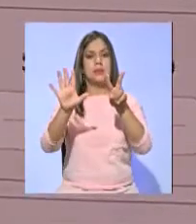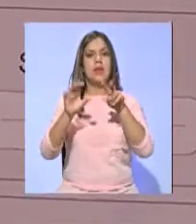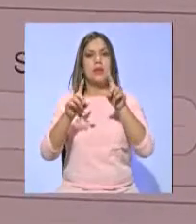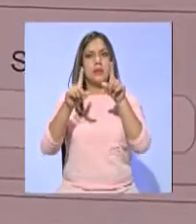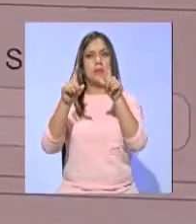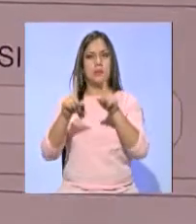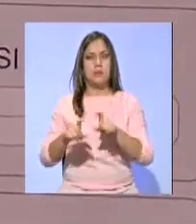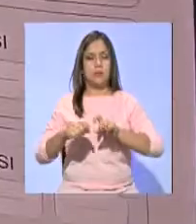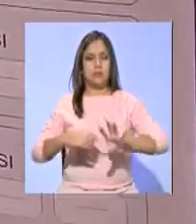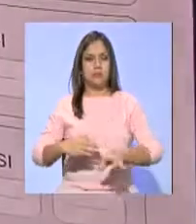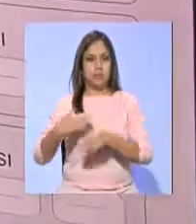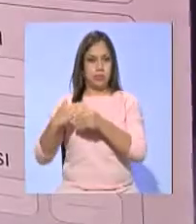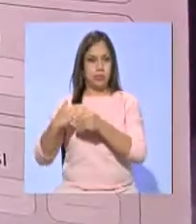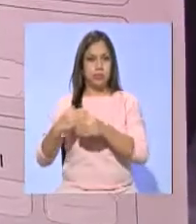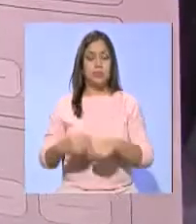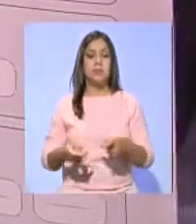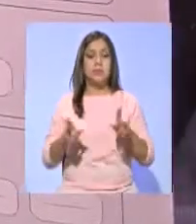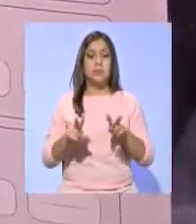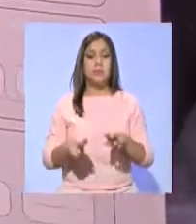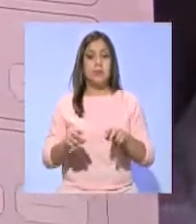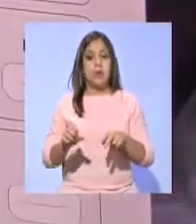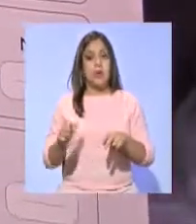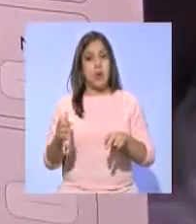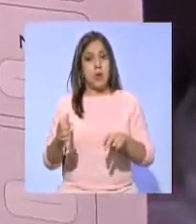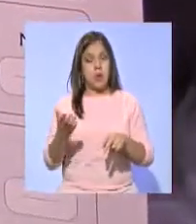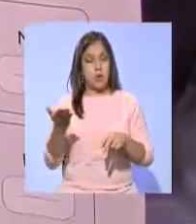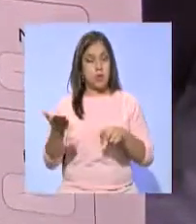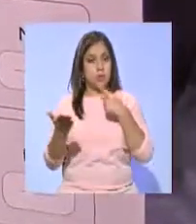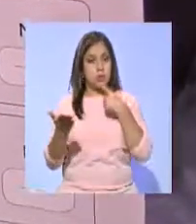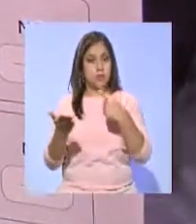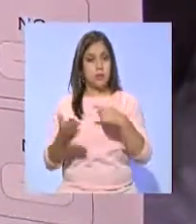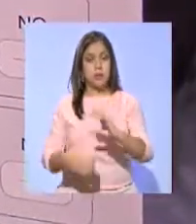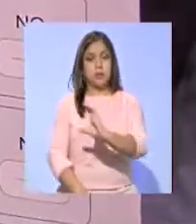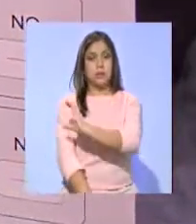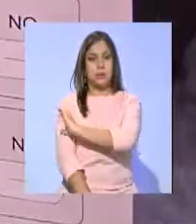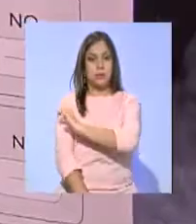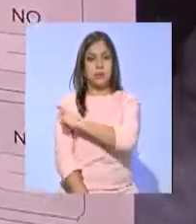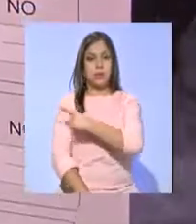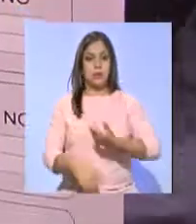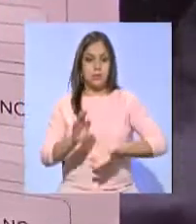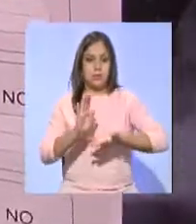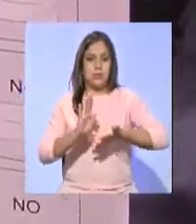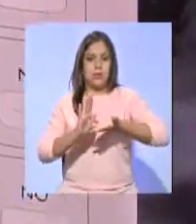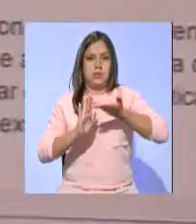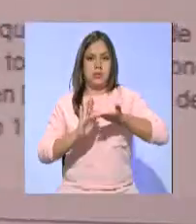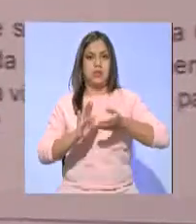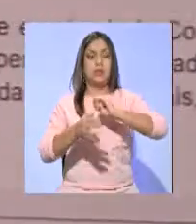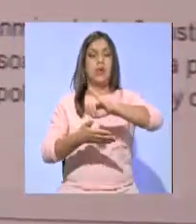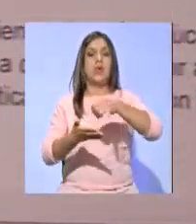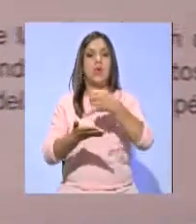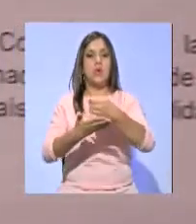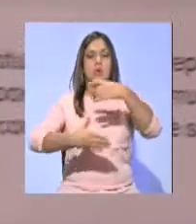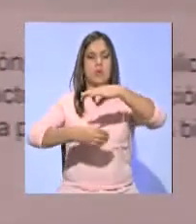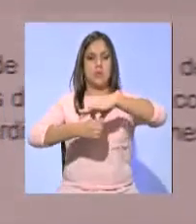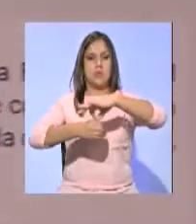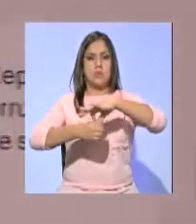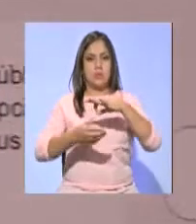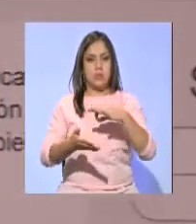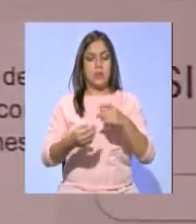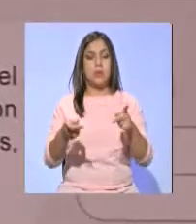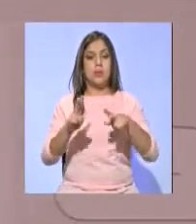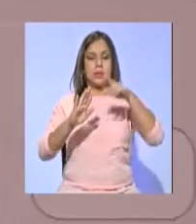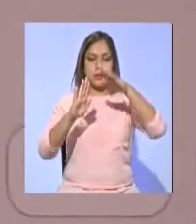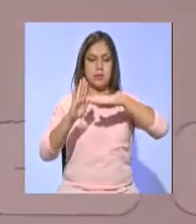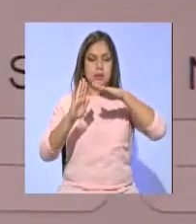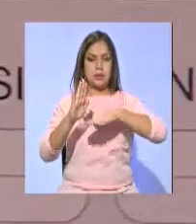los anexos respectivos. Como otra medida de austeridad, el CNE decidió incrementar el número de juntas receptoras de voto y reducir